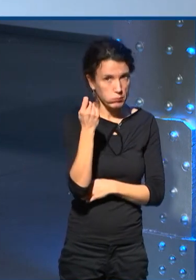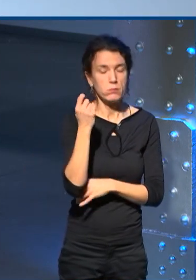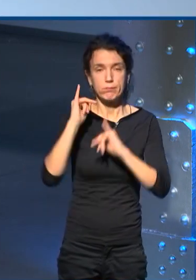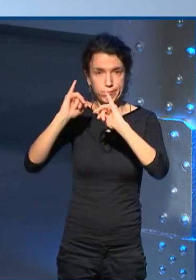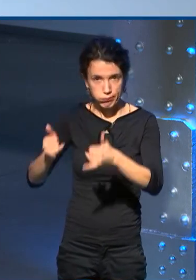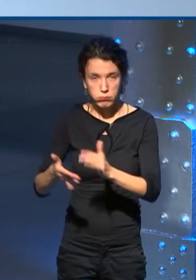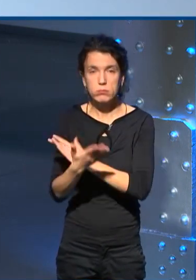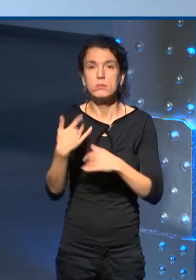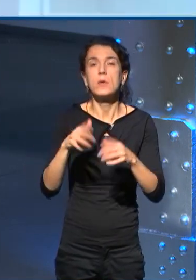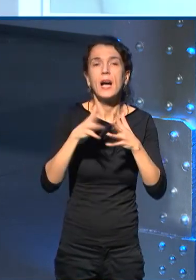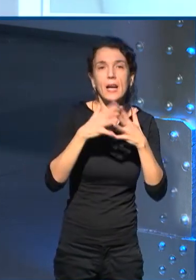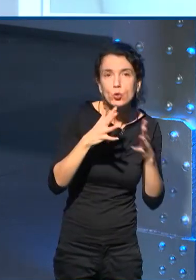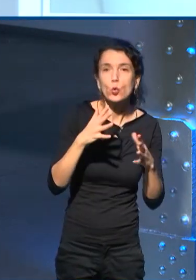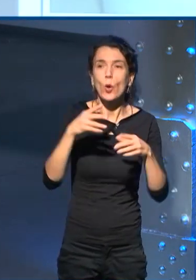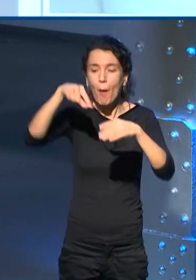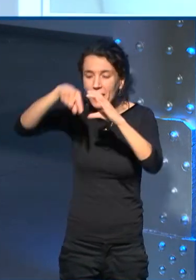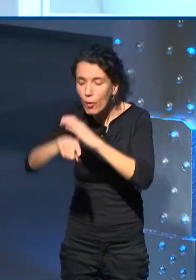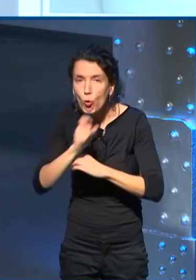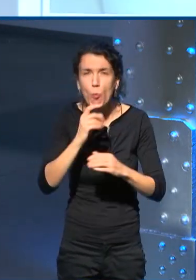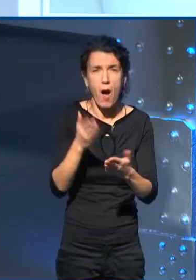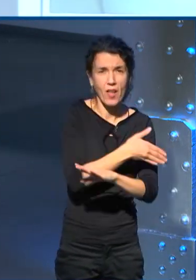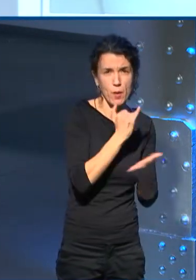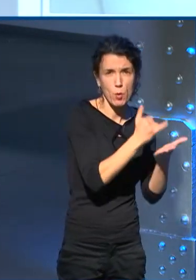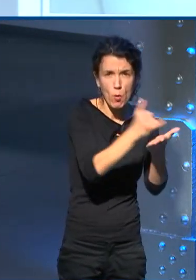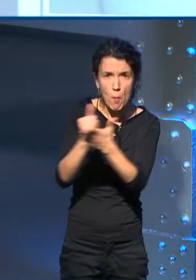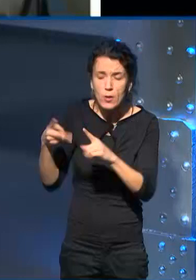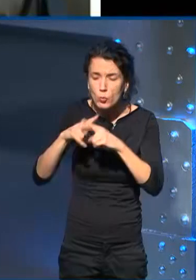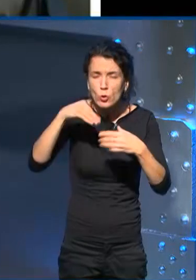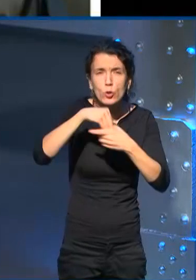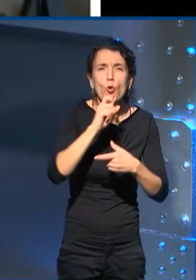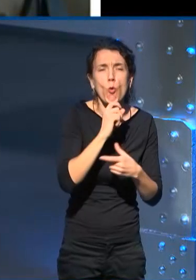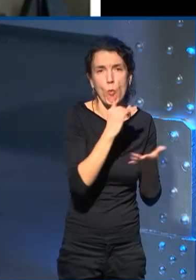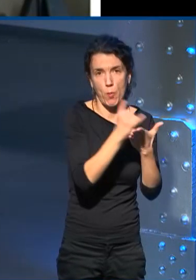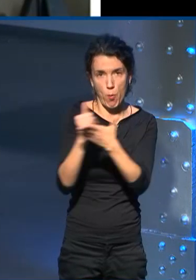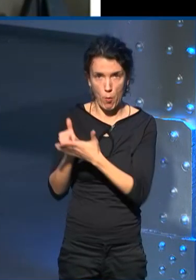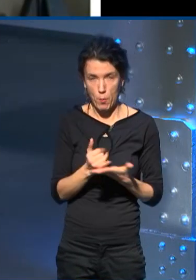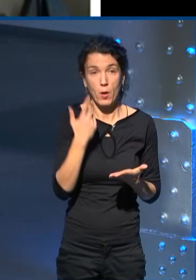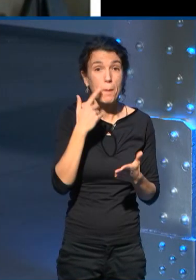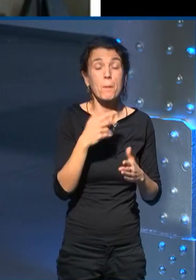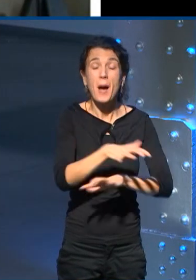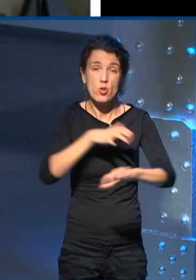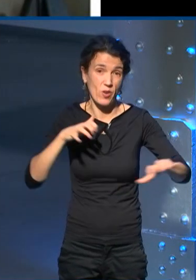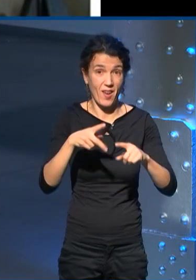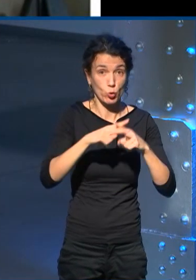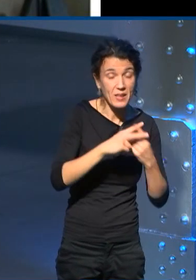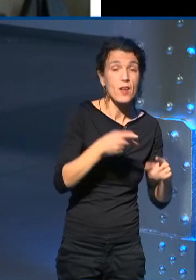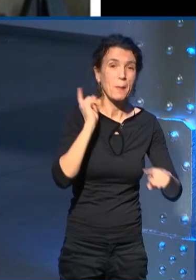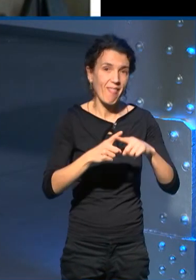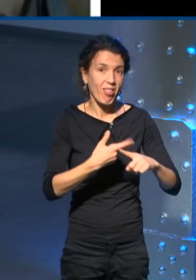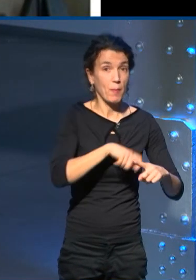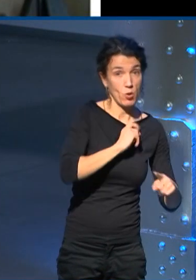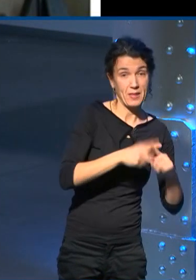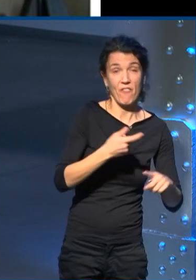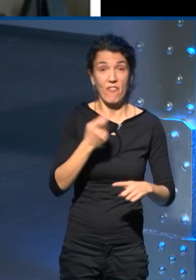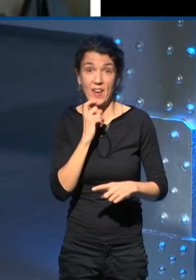lo que es en sí misma la estructura del penetrador y testeamos todos los instrumentos que van dentro. En esta misión la mitad de los instrumentos son finlandeses, la mitad son españoles. Y